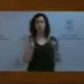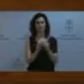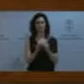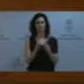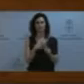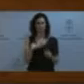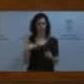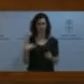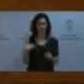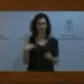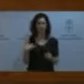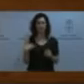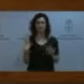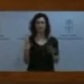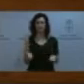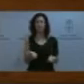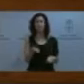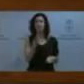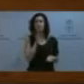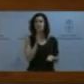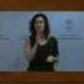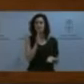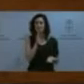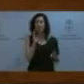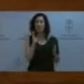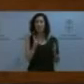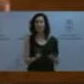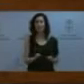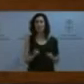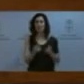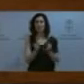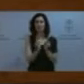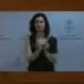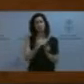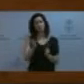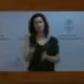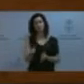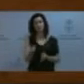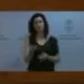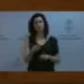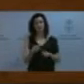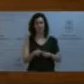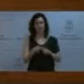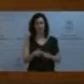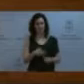Están dispuestos a compartir, como dije anteriormente, con otros municipios que también la necesiten.